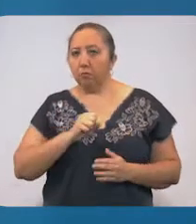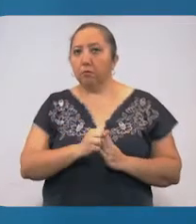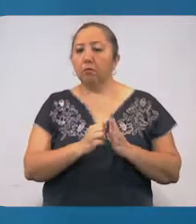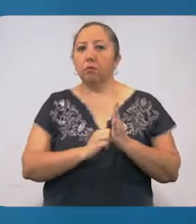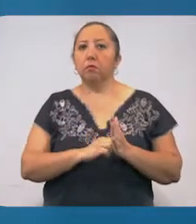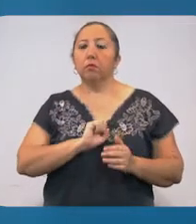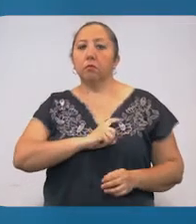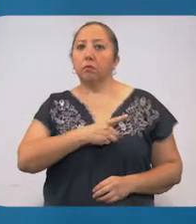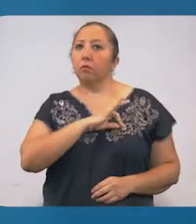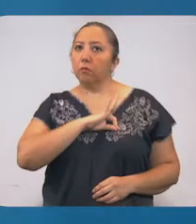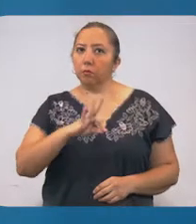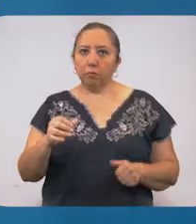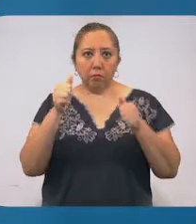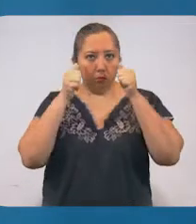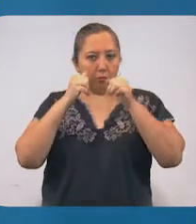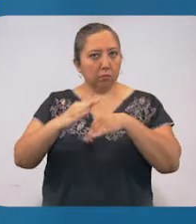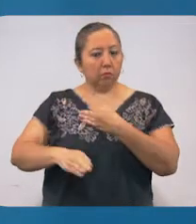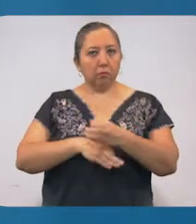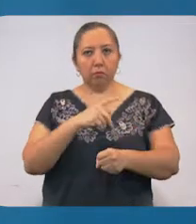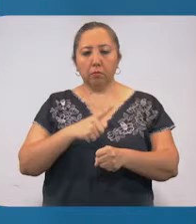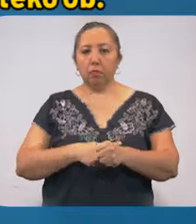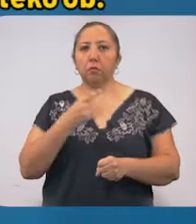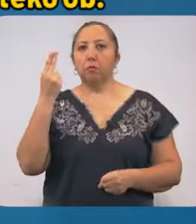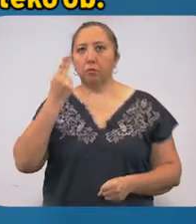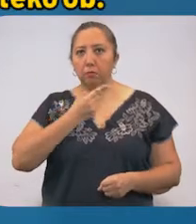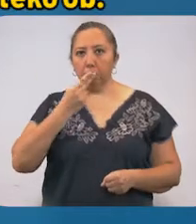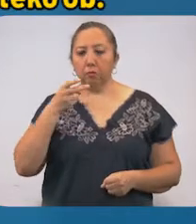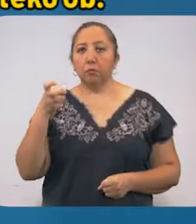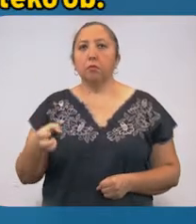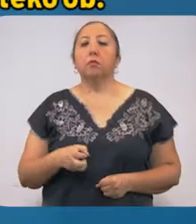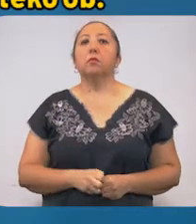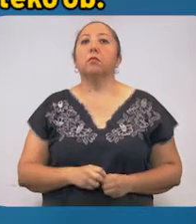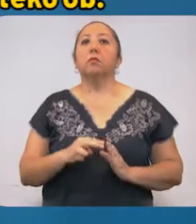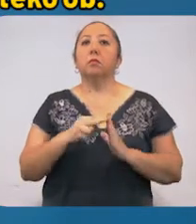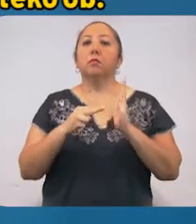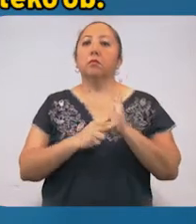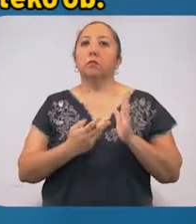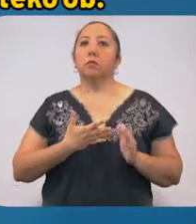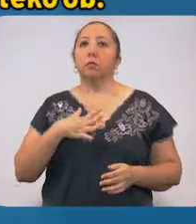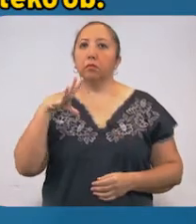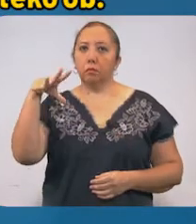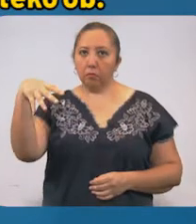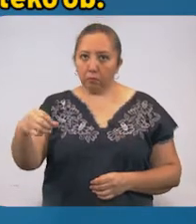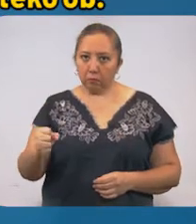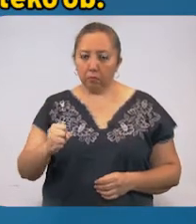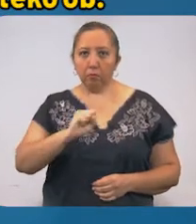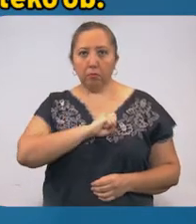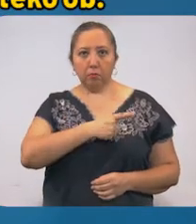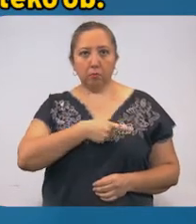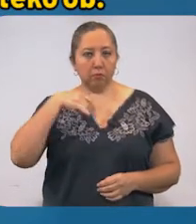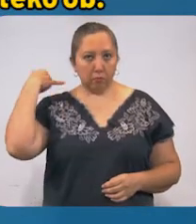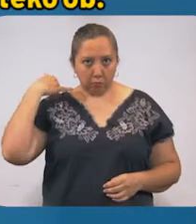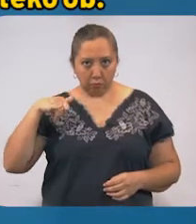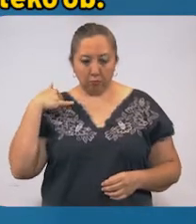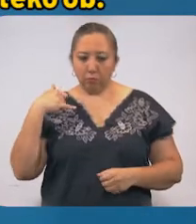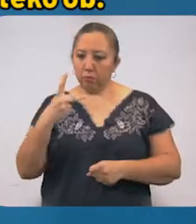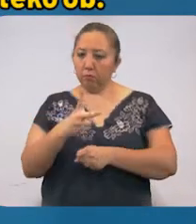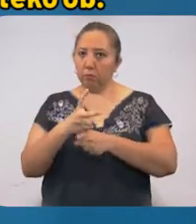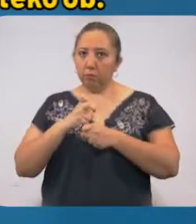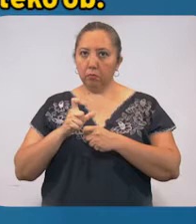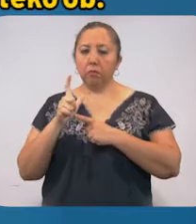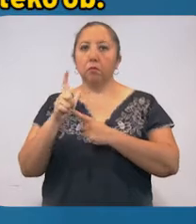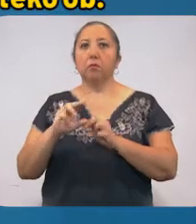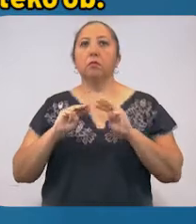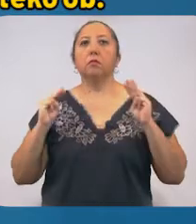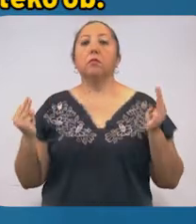pueda atender a todos los contagiados que lo requieran estas medidas tienen como objetivo proteger la salud de los yucatecos los invitamos a seguir